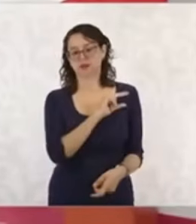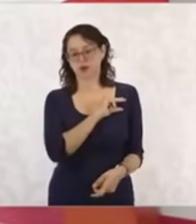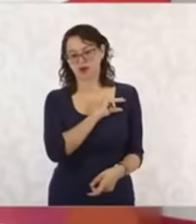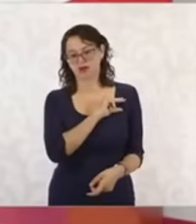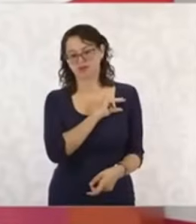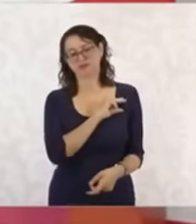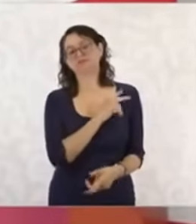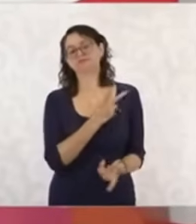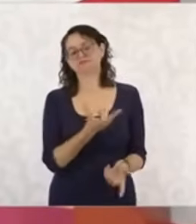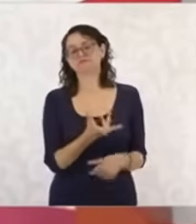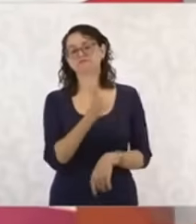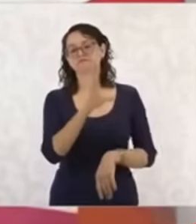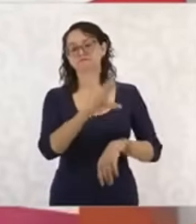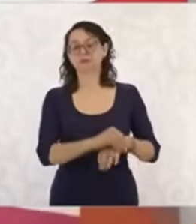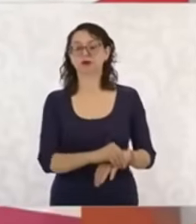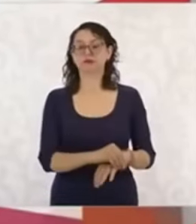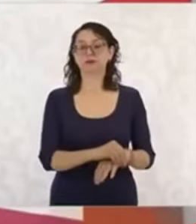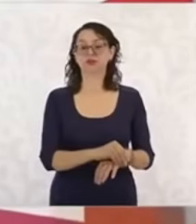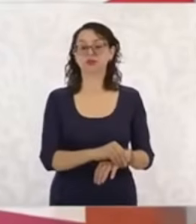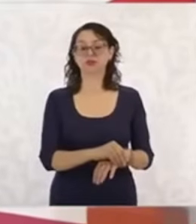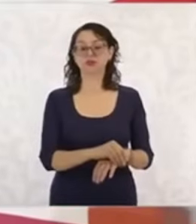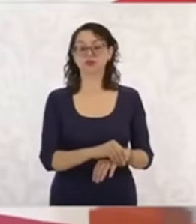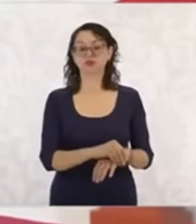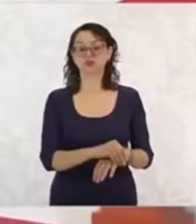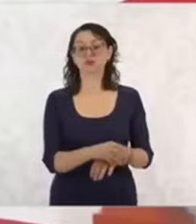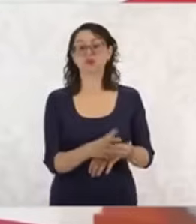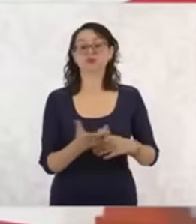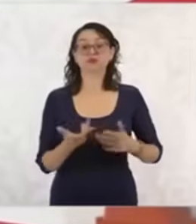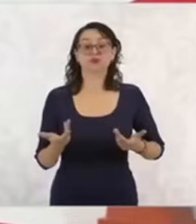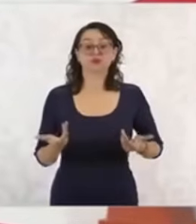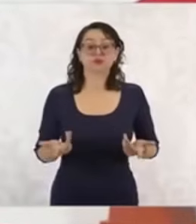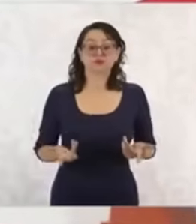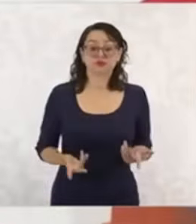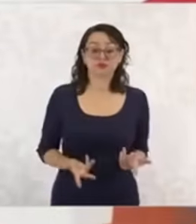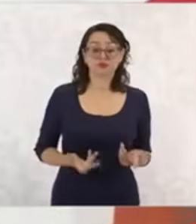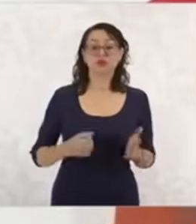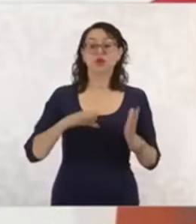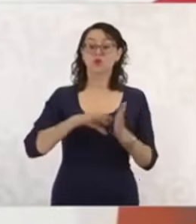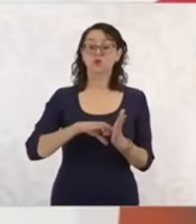entre privados. Hay casos, por ejemplo,